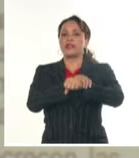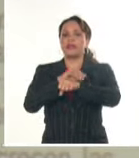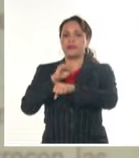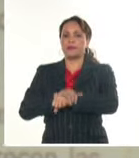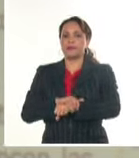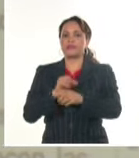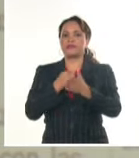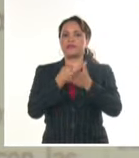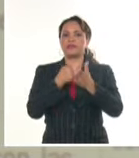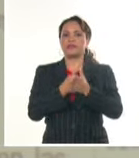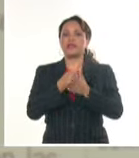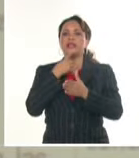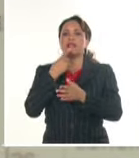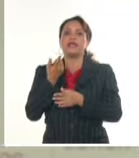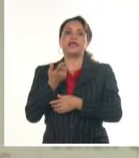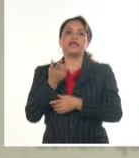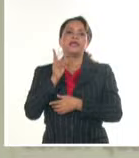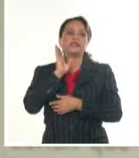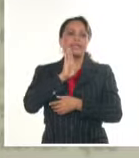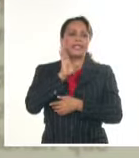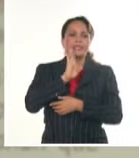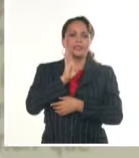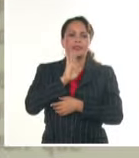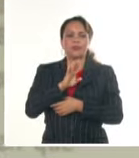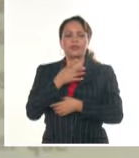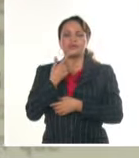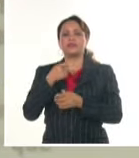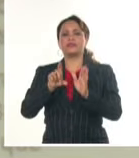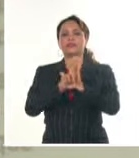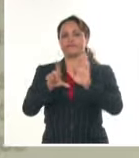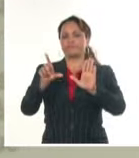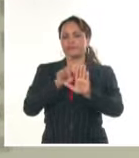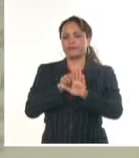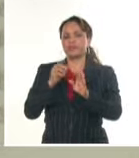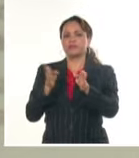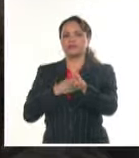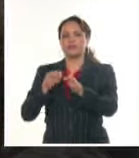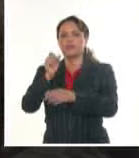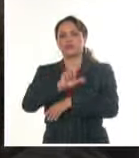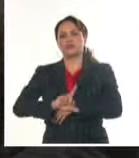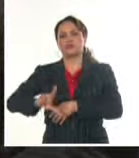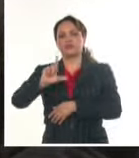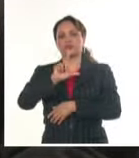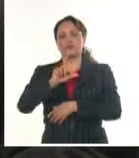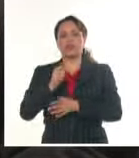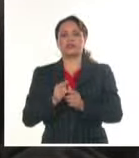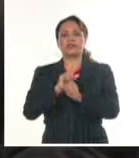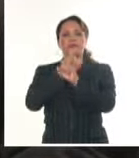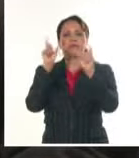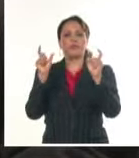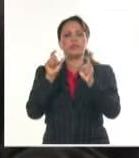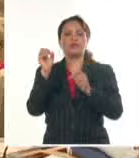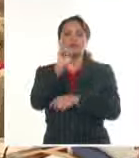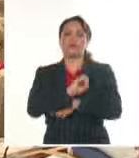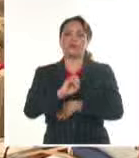enfrentar manifestaciones delictivas favorecidas por ilegalidades e indisciplinas sociales con impacto en el orden y